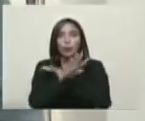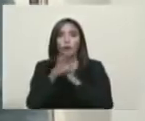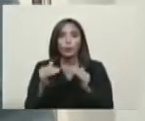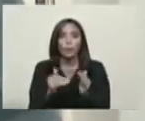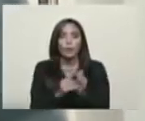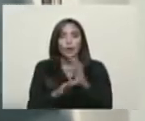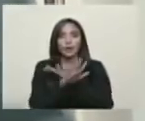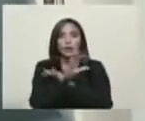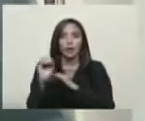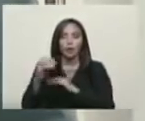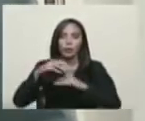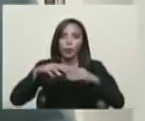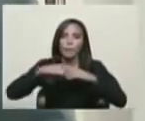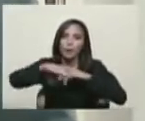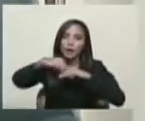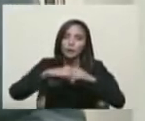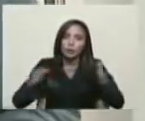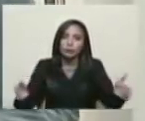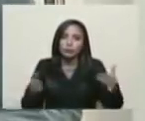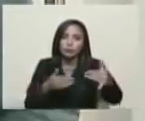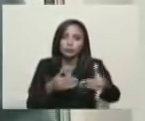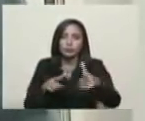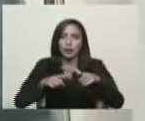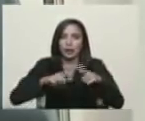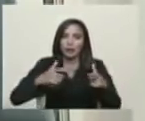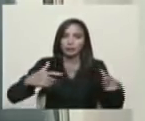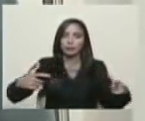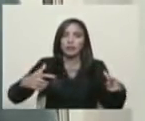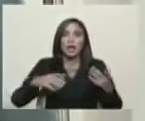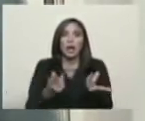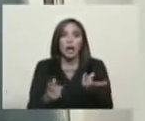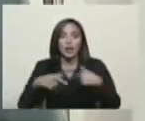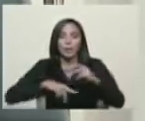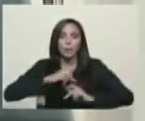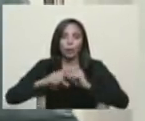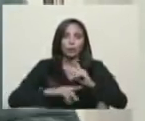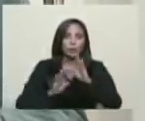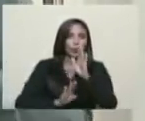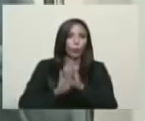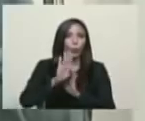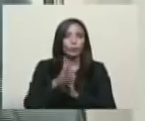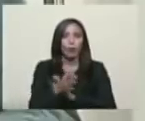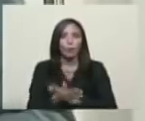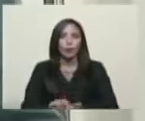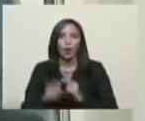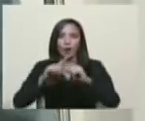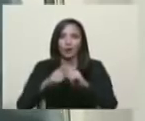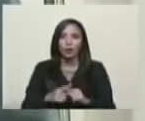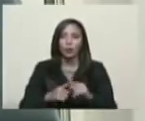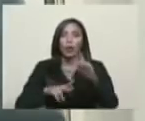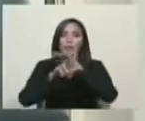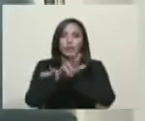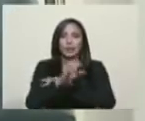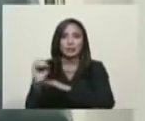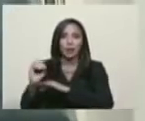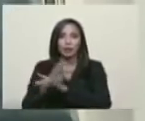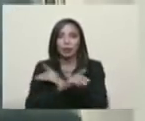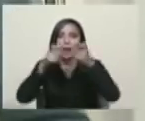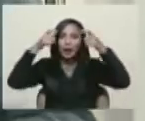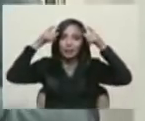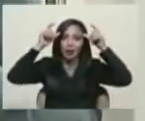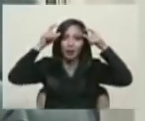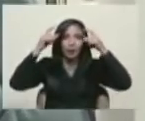4.500 metros cuadrados de área, con una capacidad de producción de 300 animales por